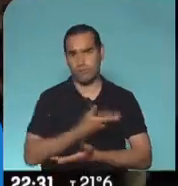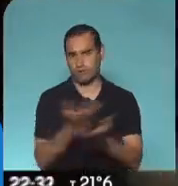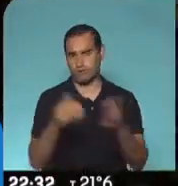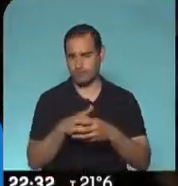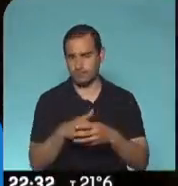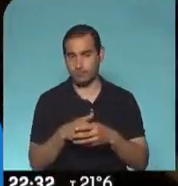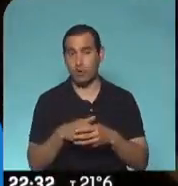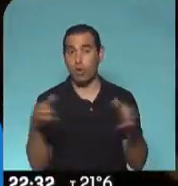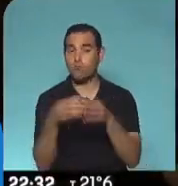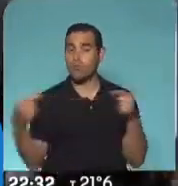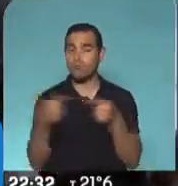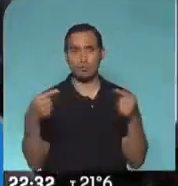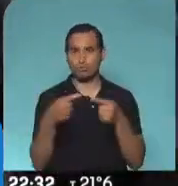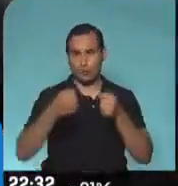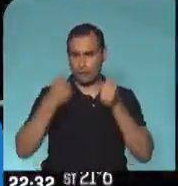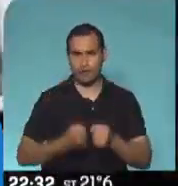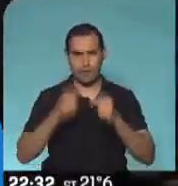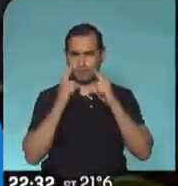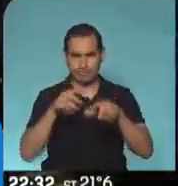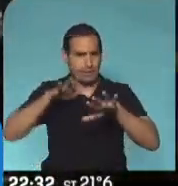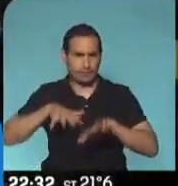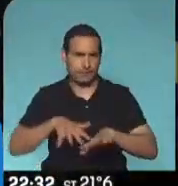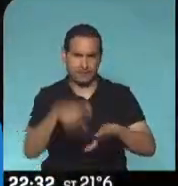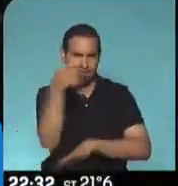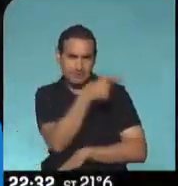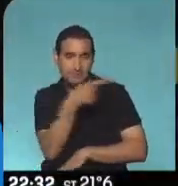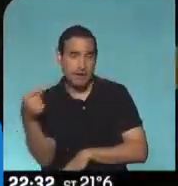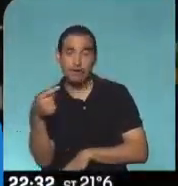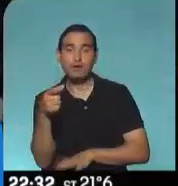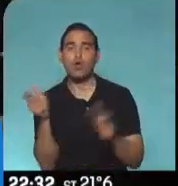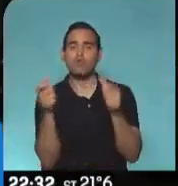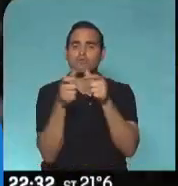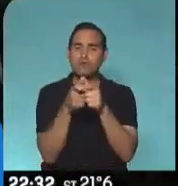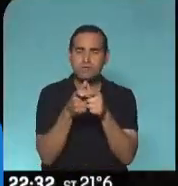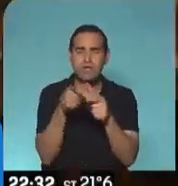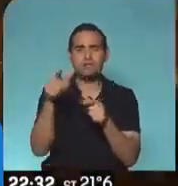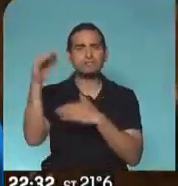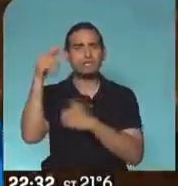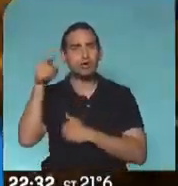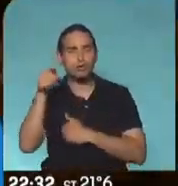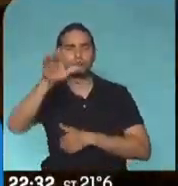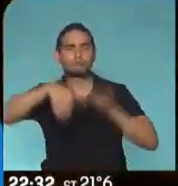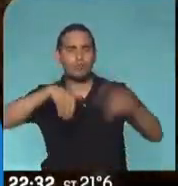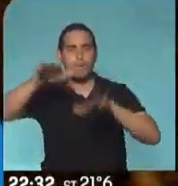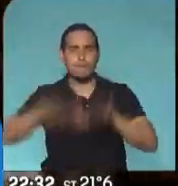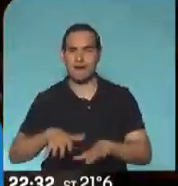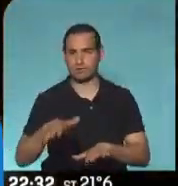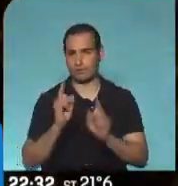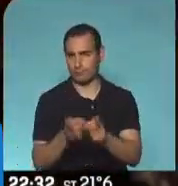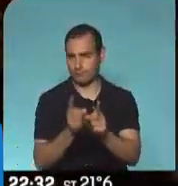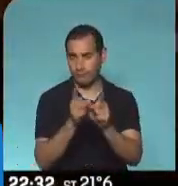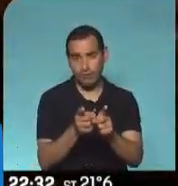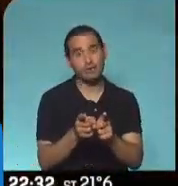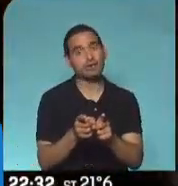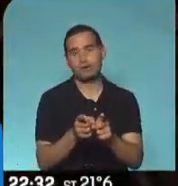La oposición se mantuvo movilizada durante toda la semana. El Comité Cívico Pro Santa Cruz convocó a un paro indefinido, medida